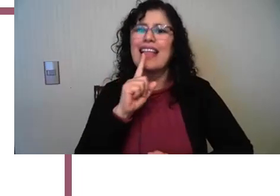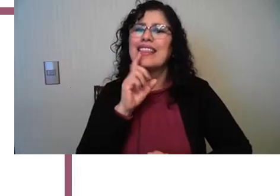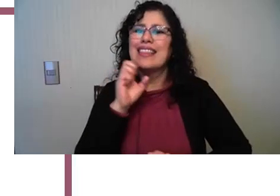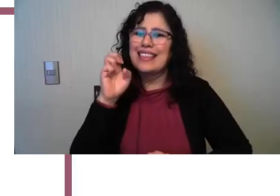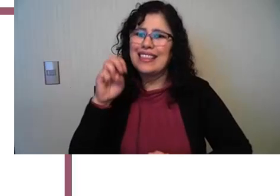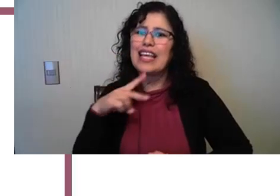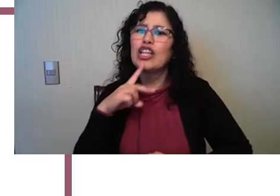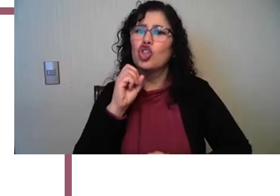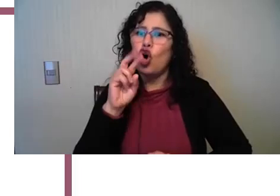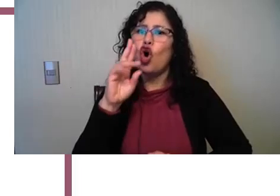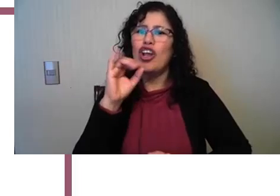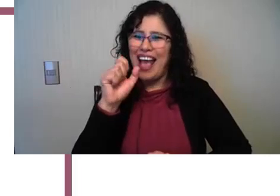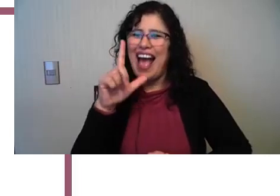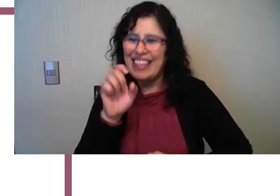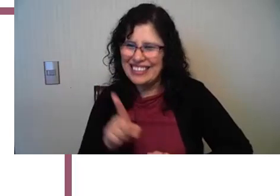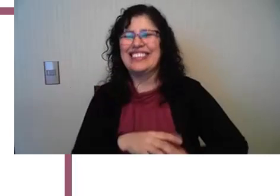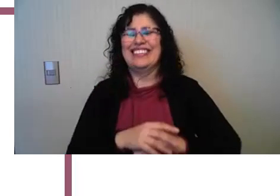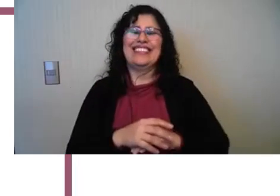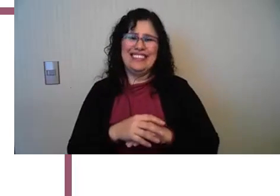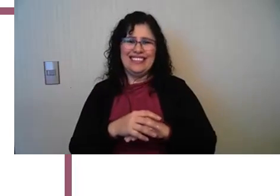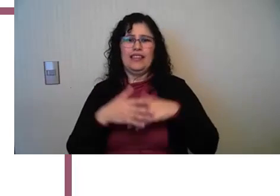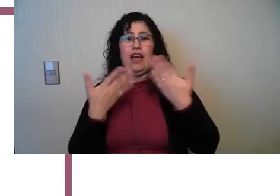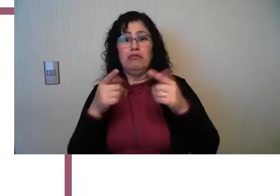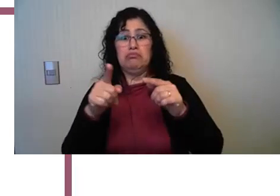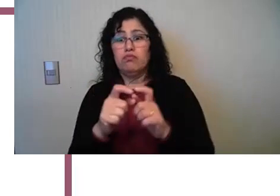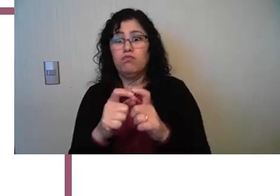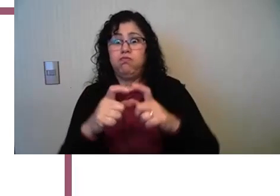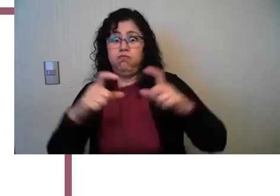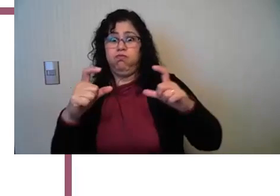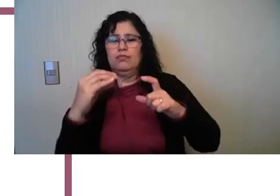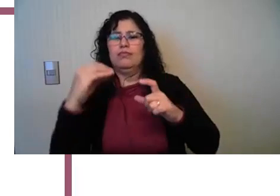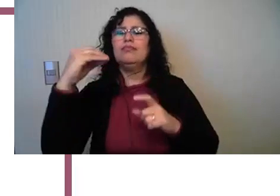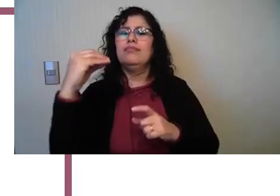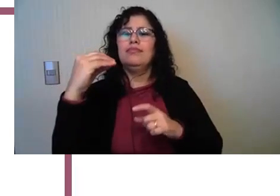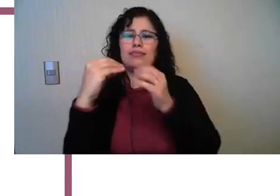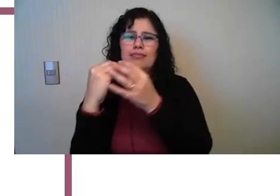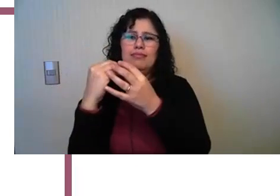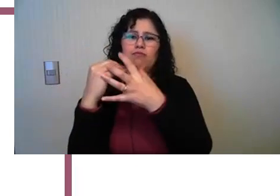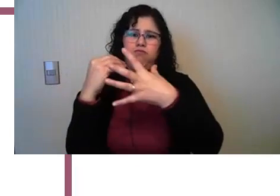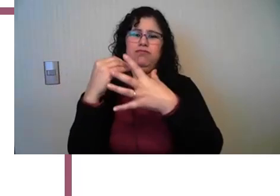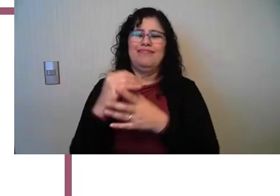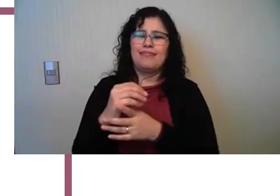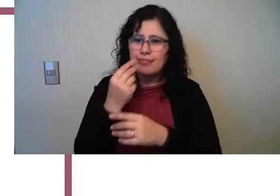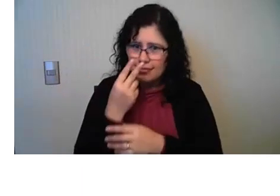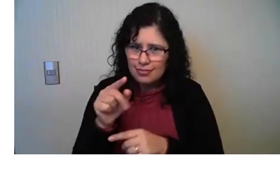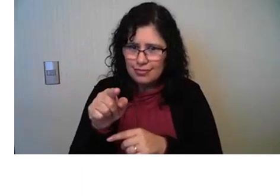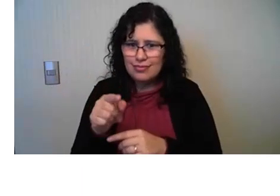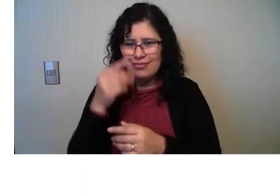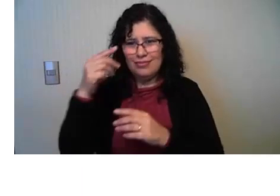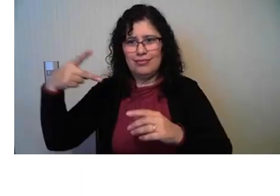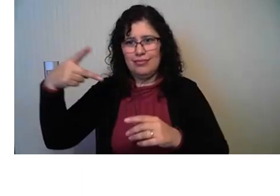Ahí tenemos una imagen un poco más ampliada de nuestro cerebelo de un corte sagital.